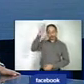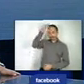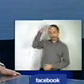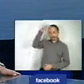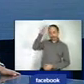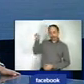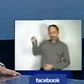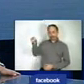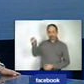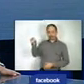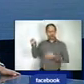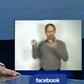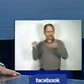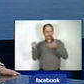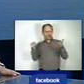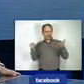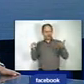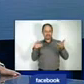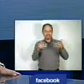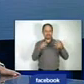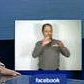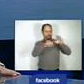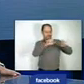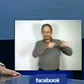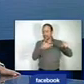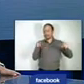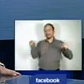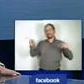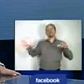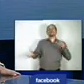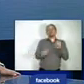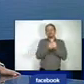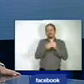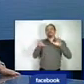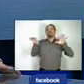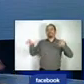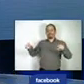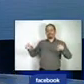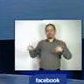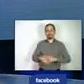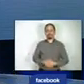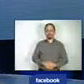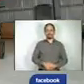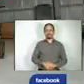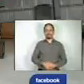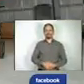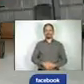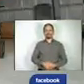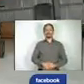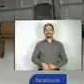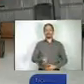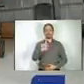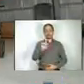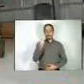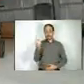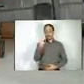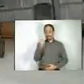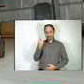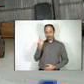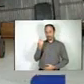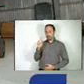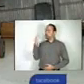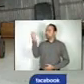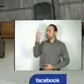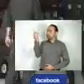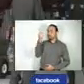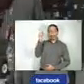suma a decenas de bienes incautados al exmandatario. Un helicóptero propiedad del